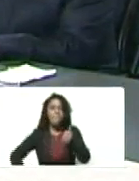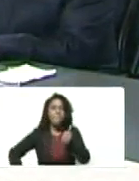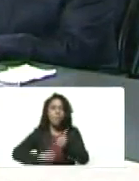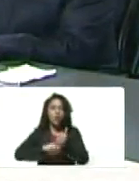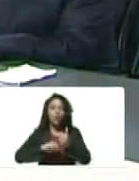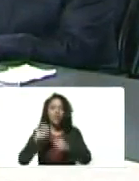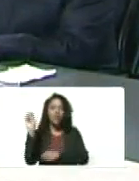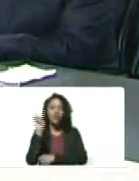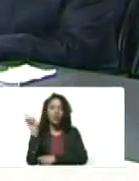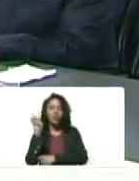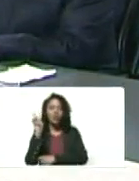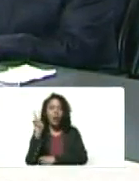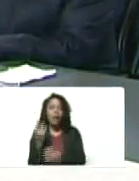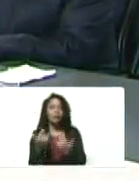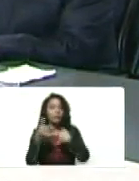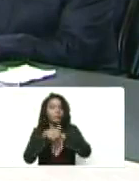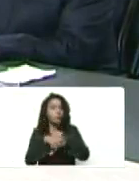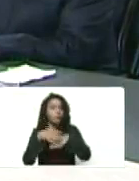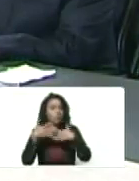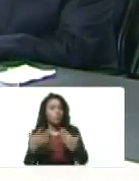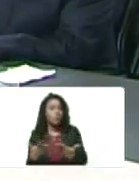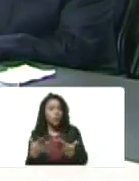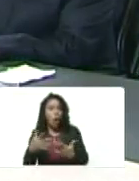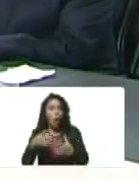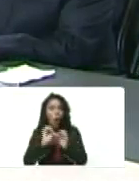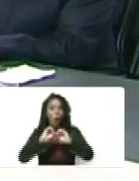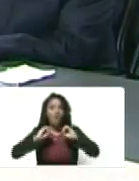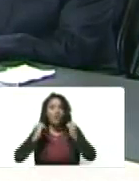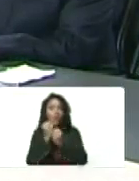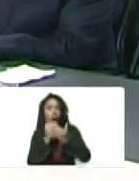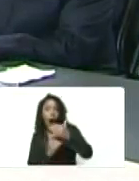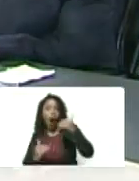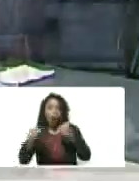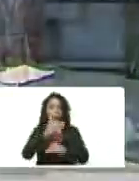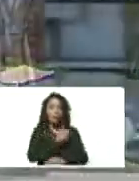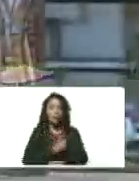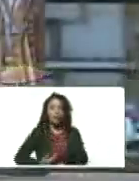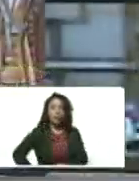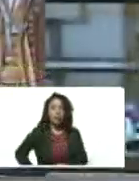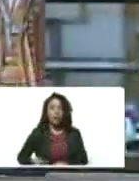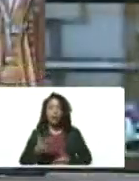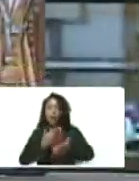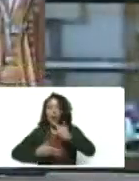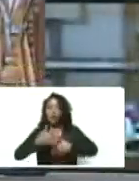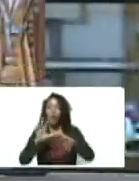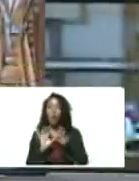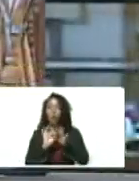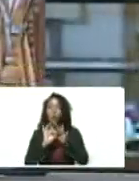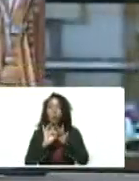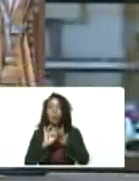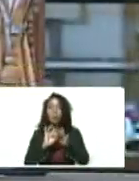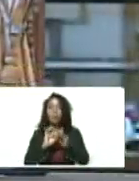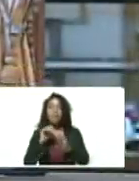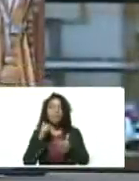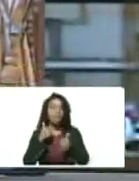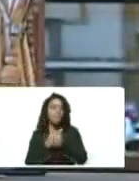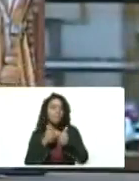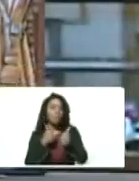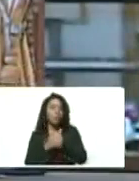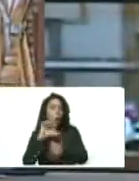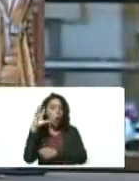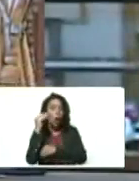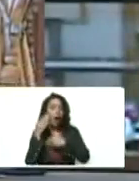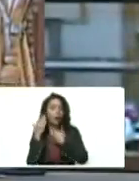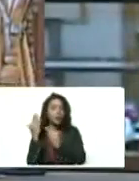venezuela incluyendo la oficina del alto comisionado de las naciones unidos para contar con la asistencia y lograr así